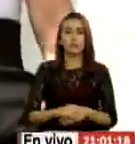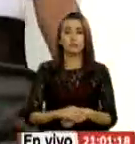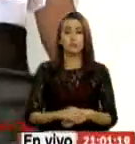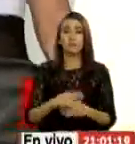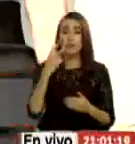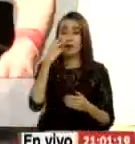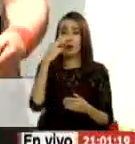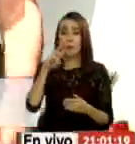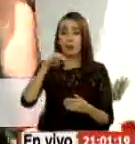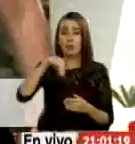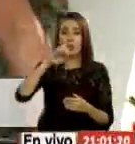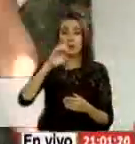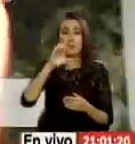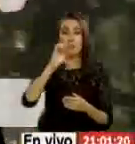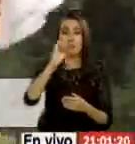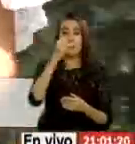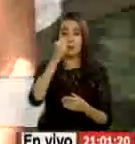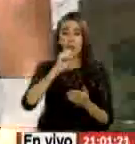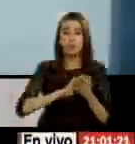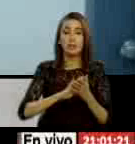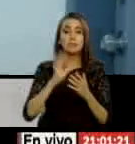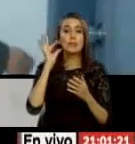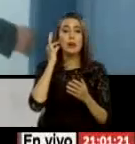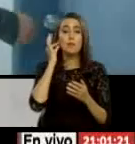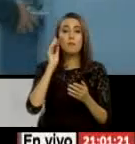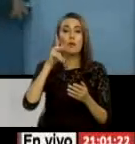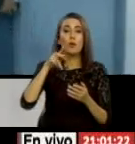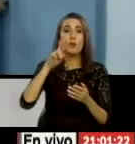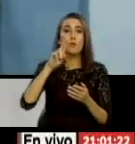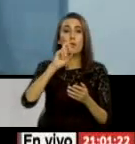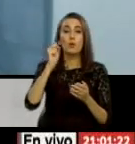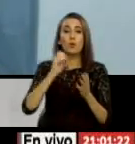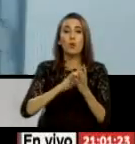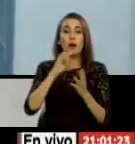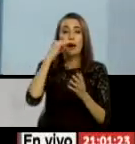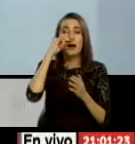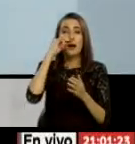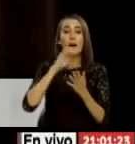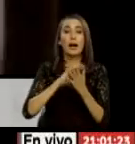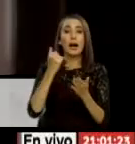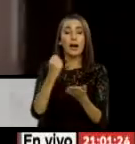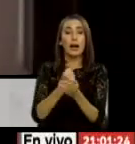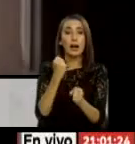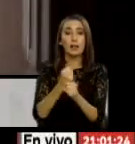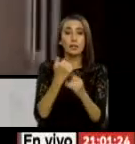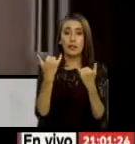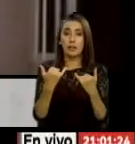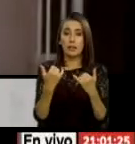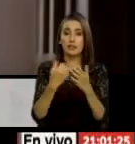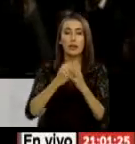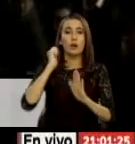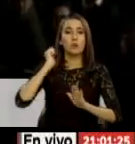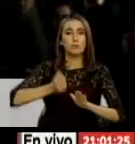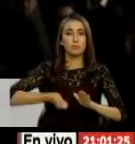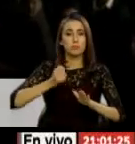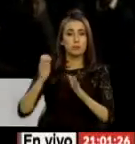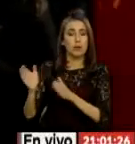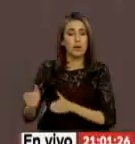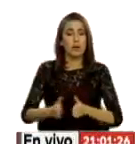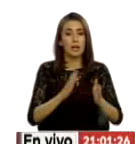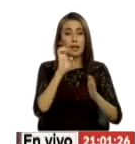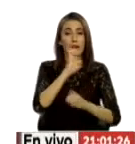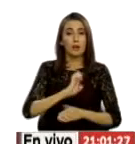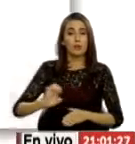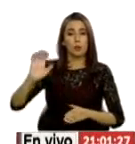Conozca a Belisa Coro, la mujer purúa que fue rescatada del trabajo infantil y que hoy es la abogada de una multinacional en Europa.